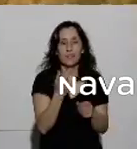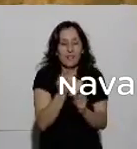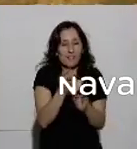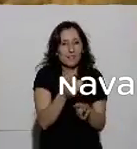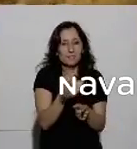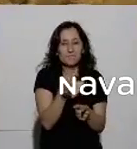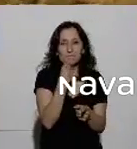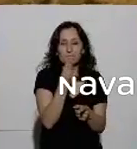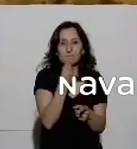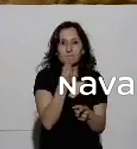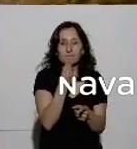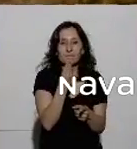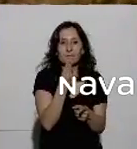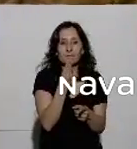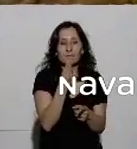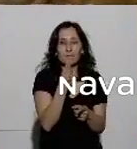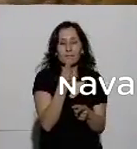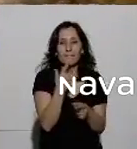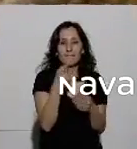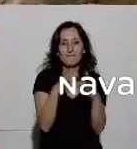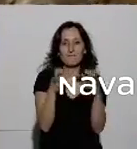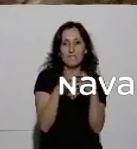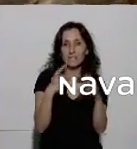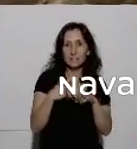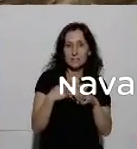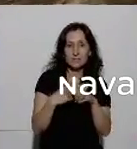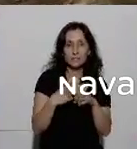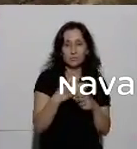sustancias que aumentaban el deseo sexual.